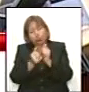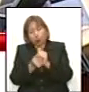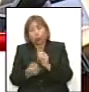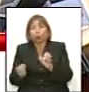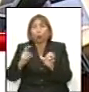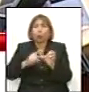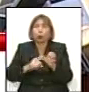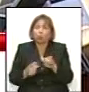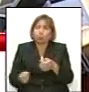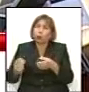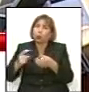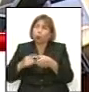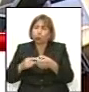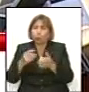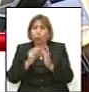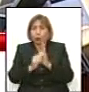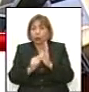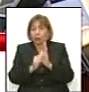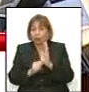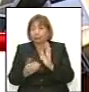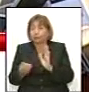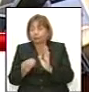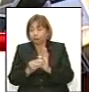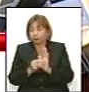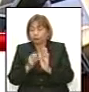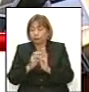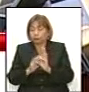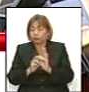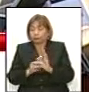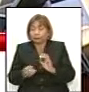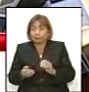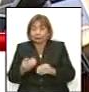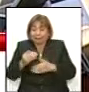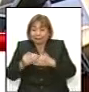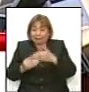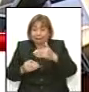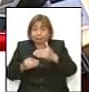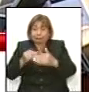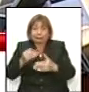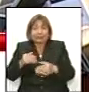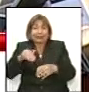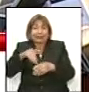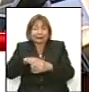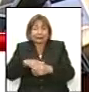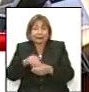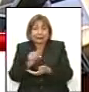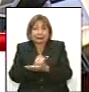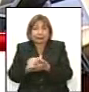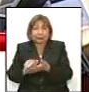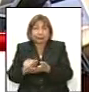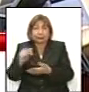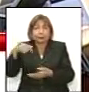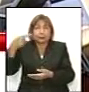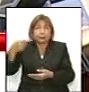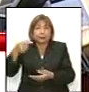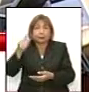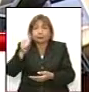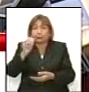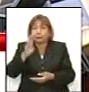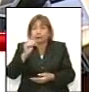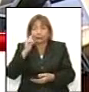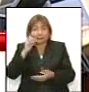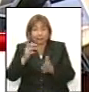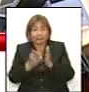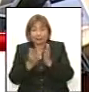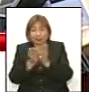incorporando las agendas regionales también en este proceso. Y justamente en el mes de abril se haría el proceso de actualización y ahí